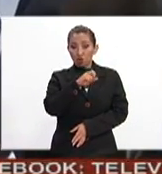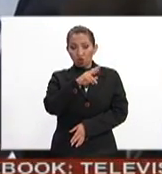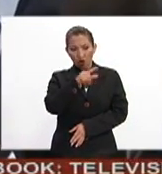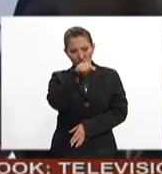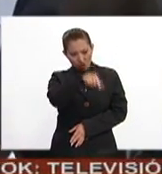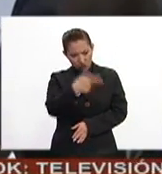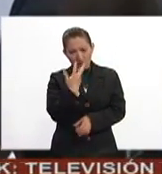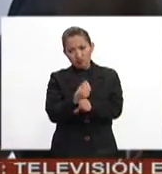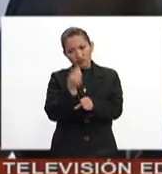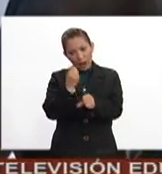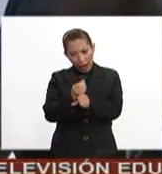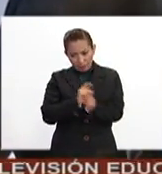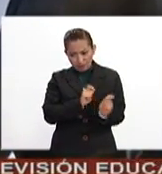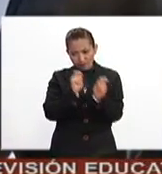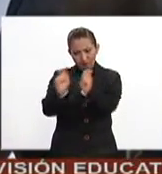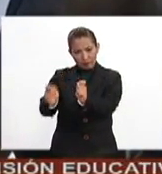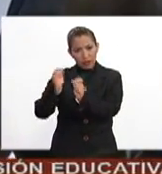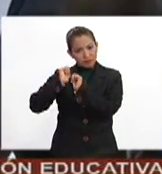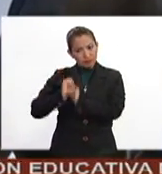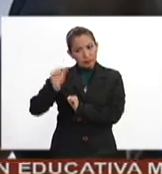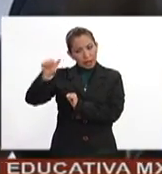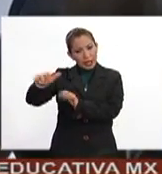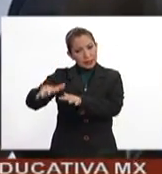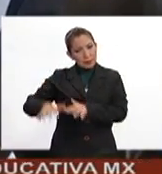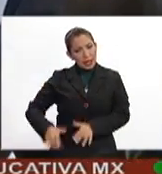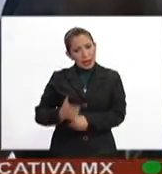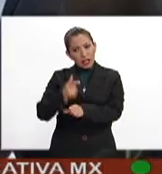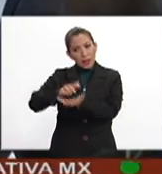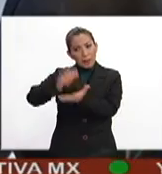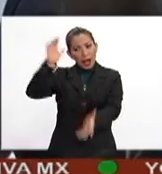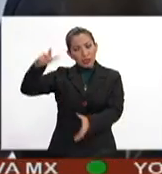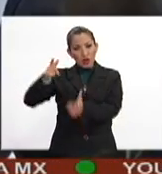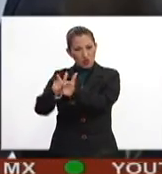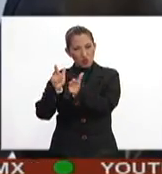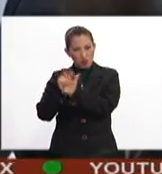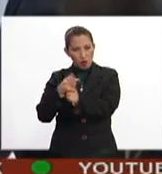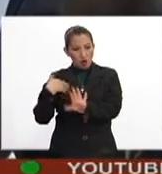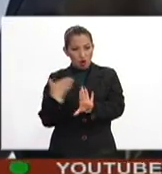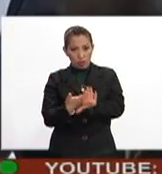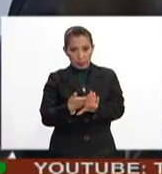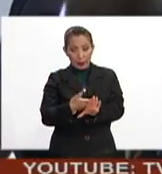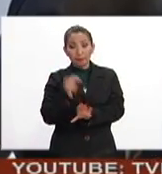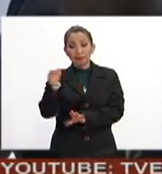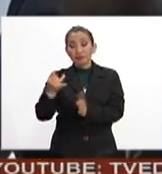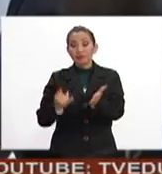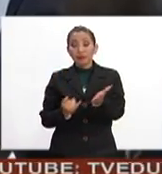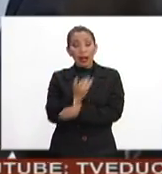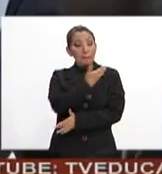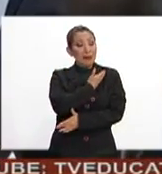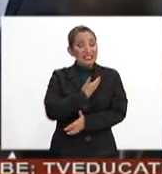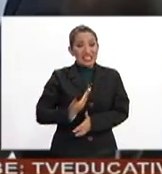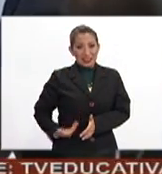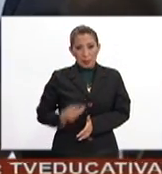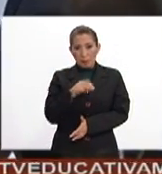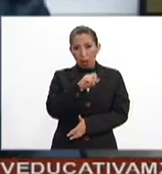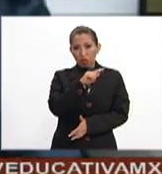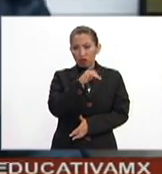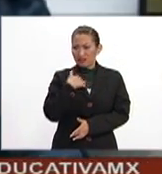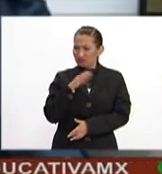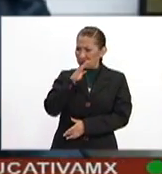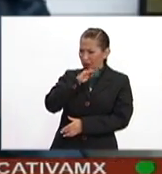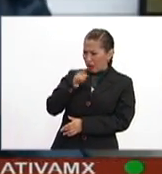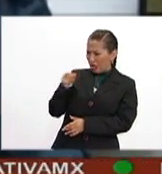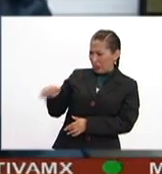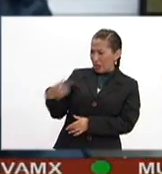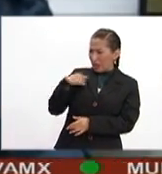que restaure la plena autoridad de la Asamblea Nacional de mayoría opositora. Ante esta decisión, el presidente Nicolás Maduro